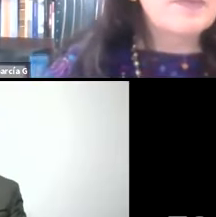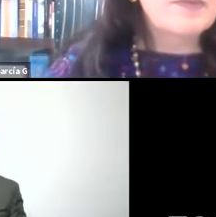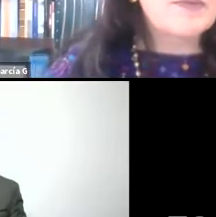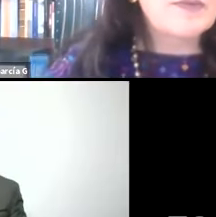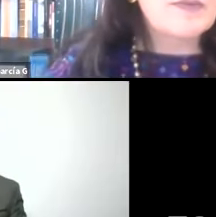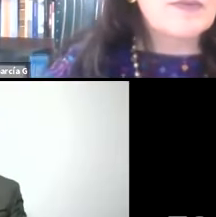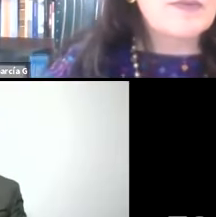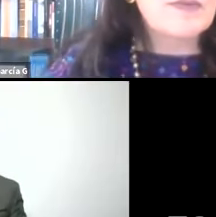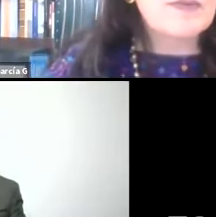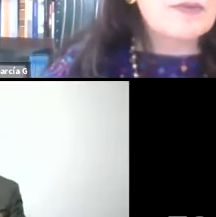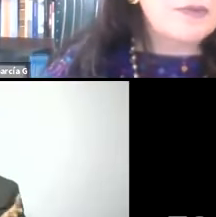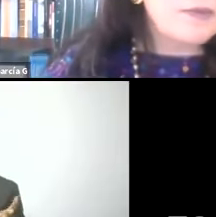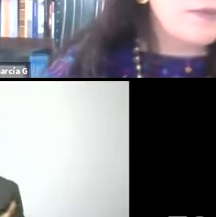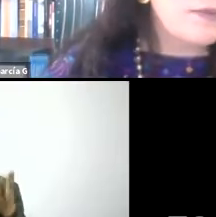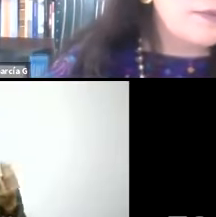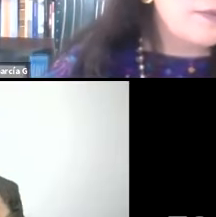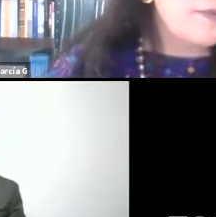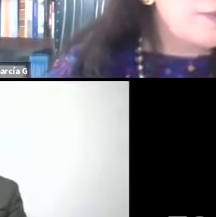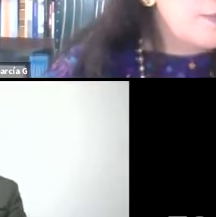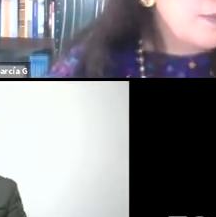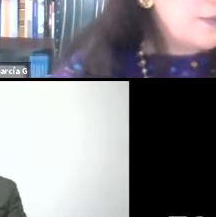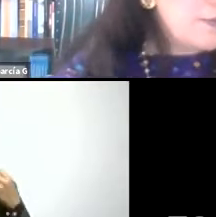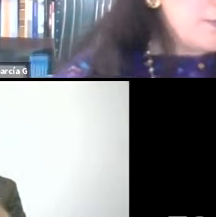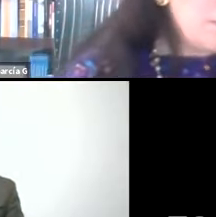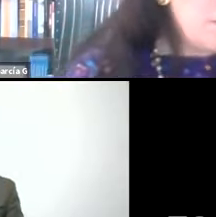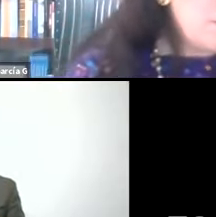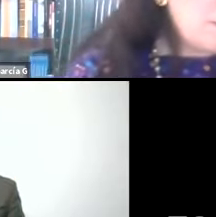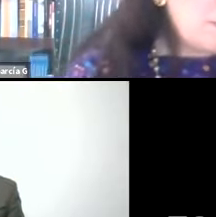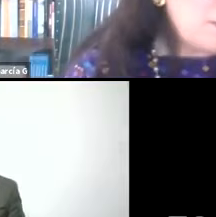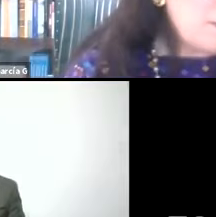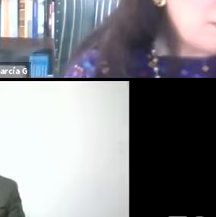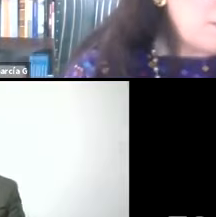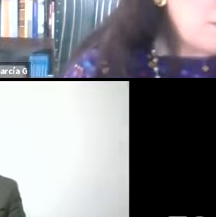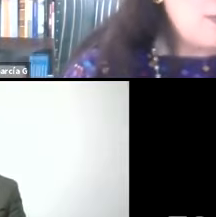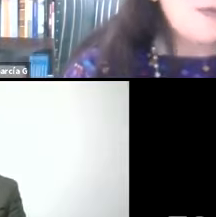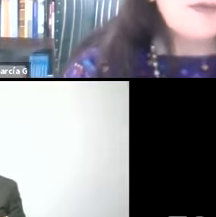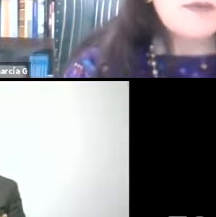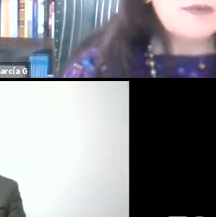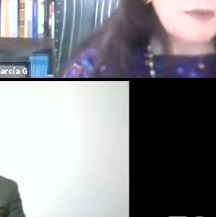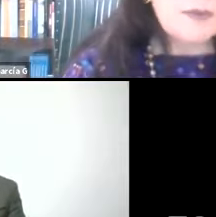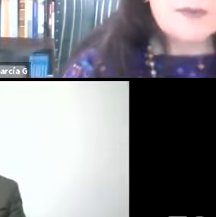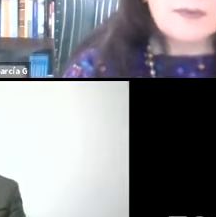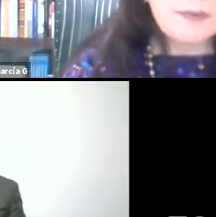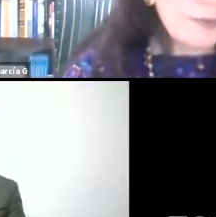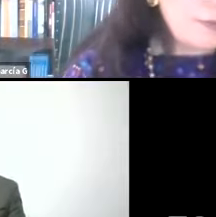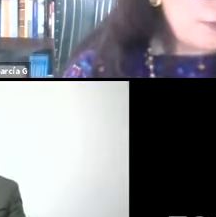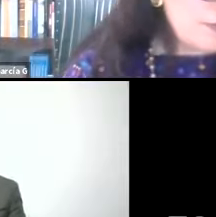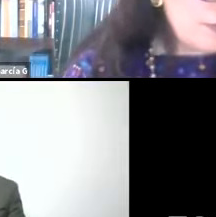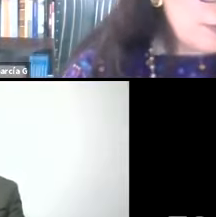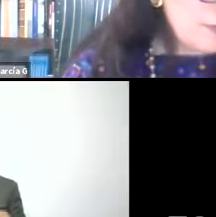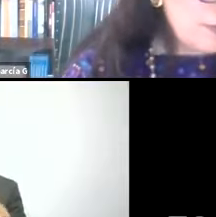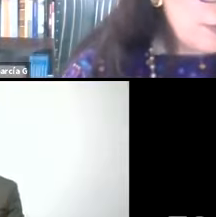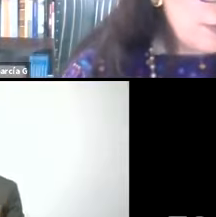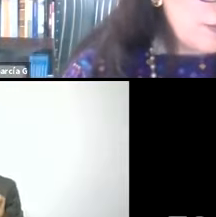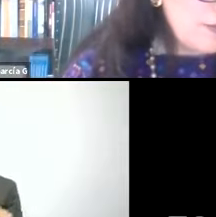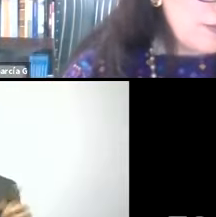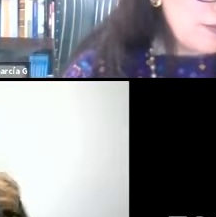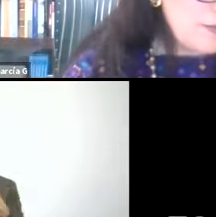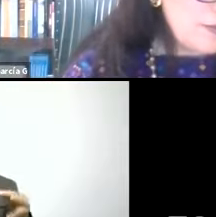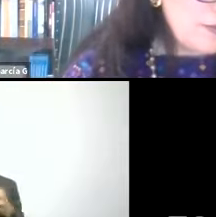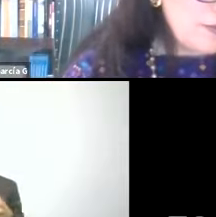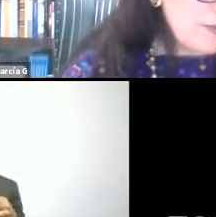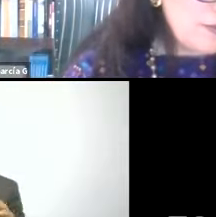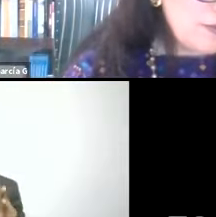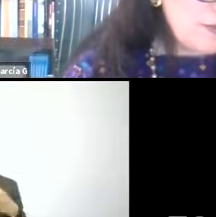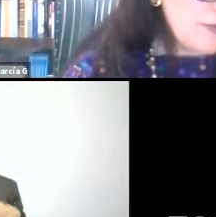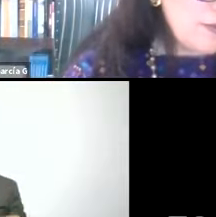Muchas gracias, magistrada. Sin duda, pues señala de forma muy importante